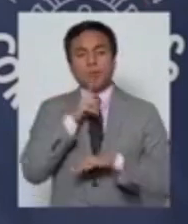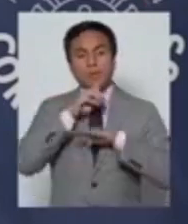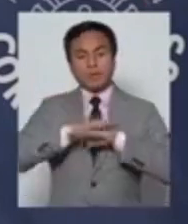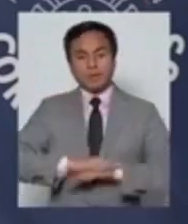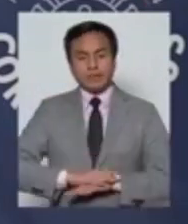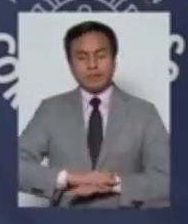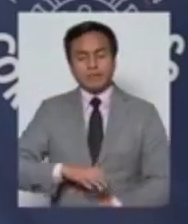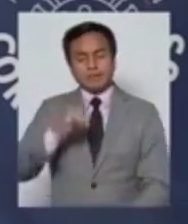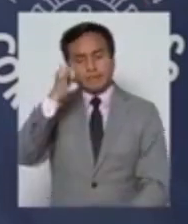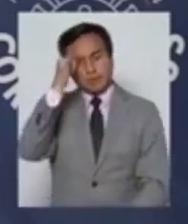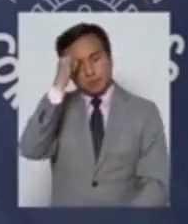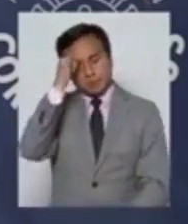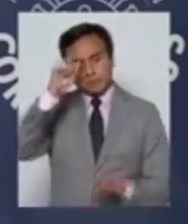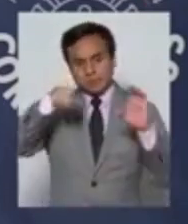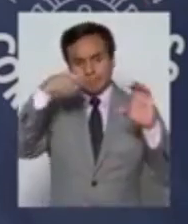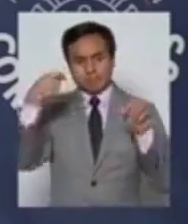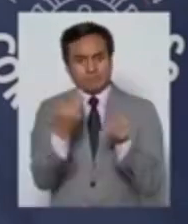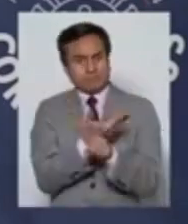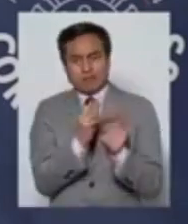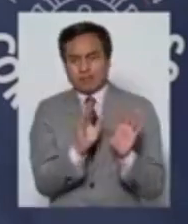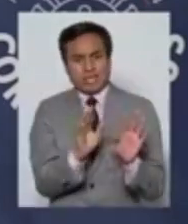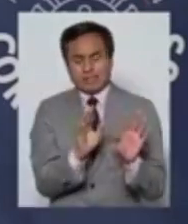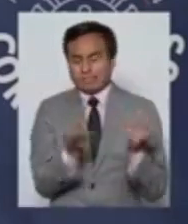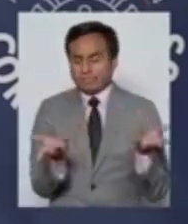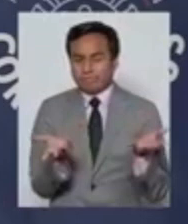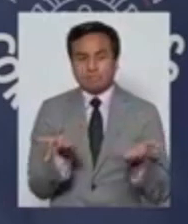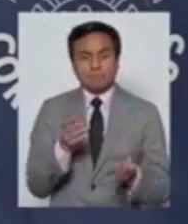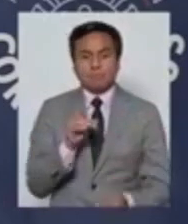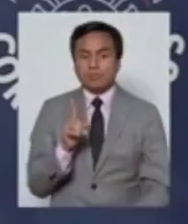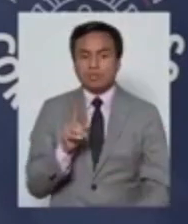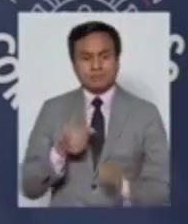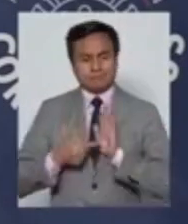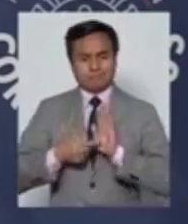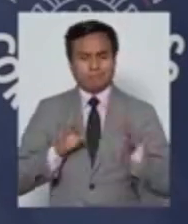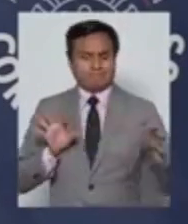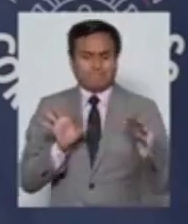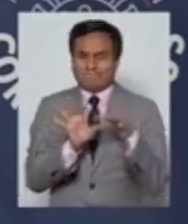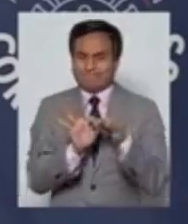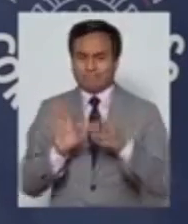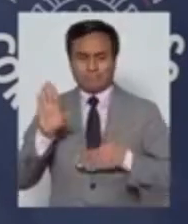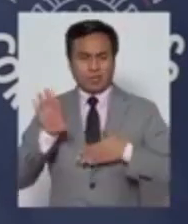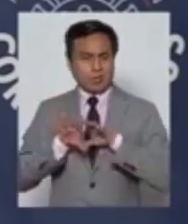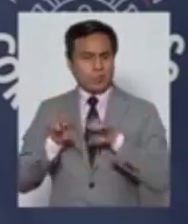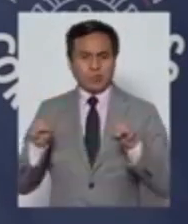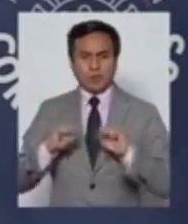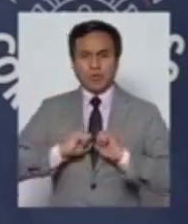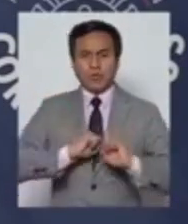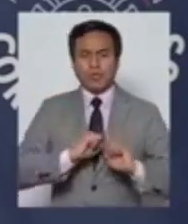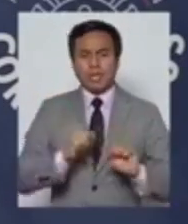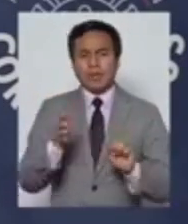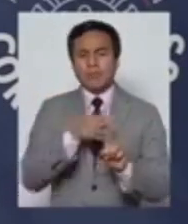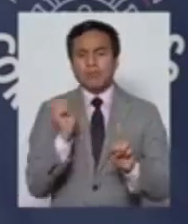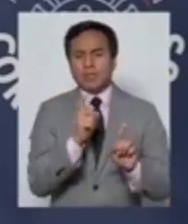las disculpas de esta pieza mal lograda que no, insisto, representa el compromiso contra la lucha contra